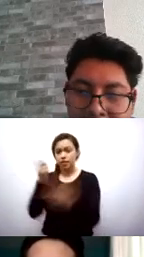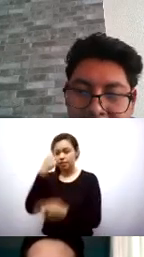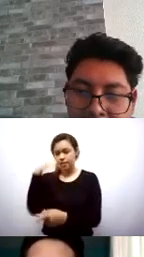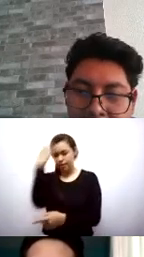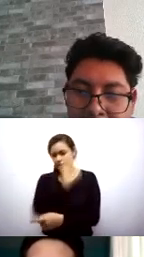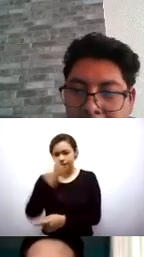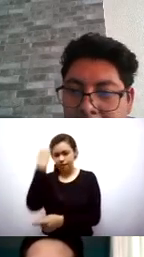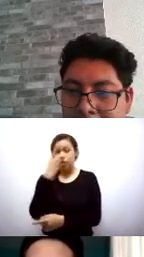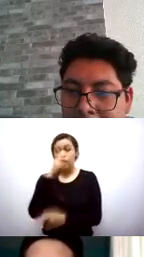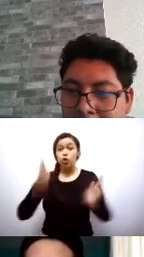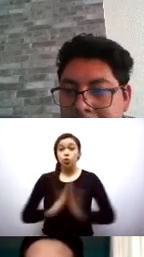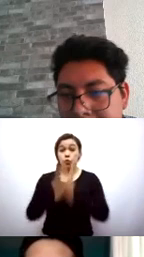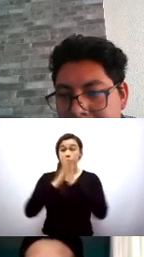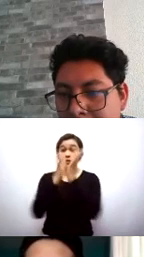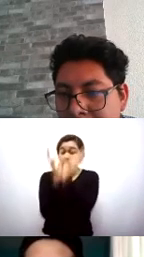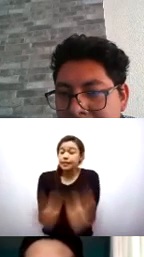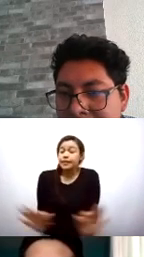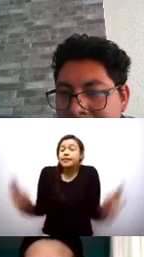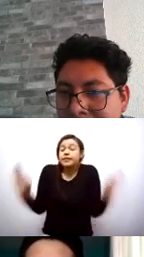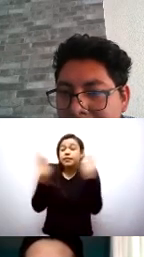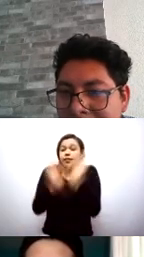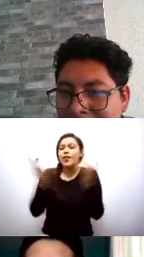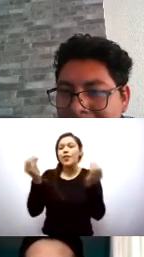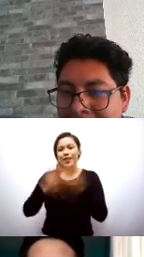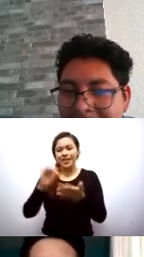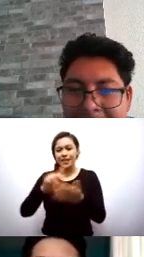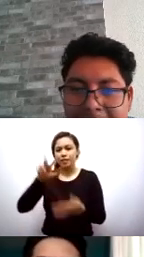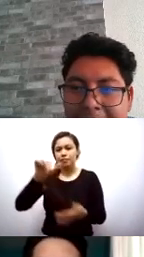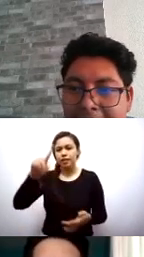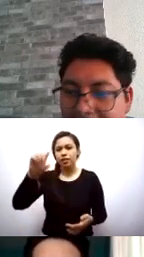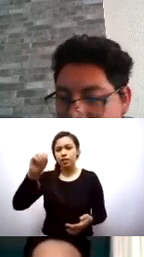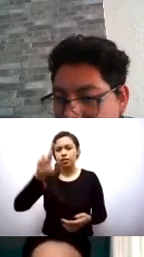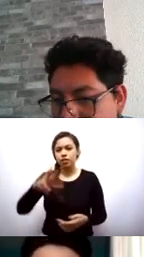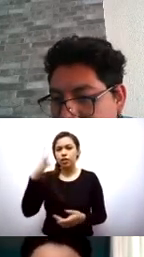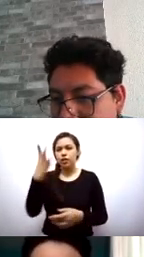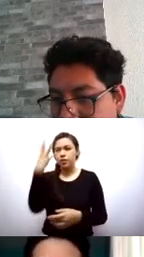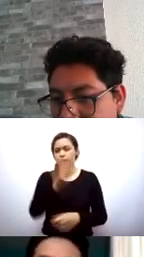Su participación es muy importante. Pues muchas gracias, Víctor. Tengas excelente